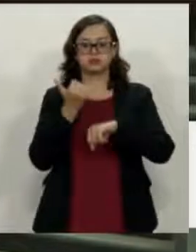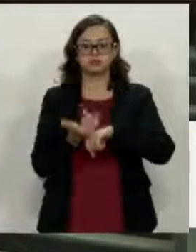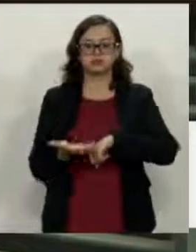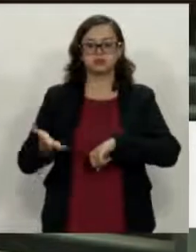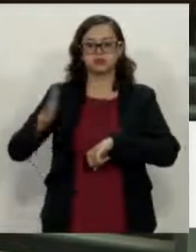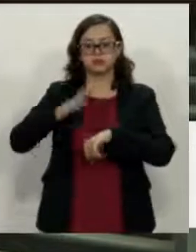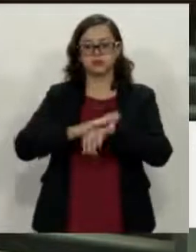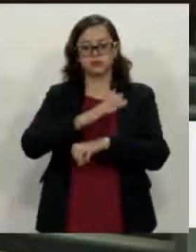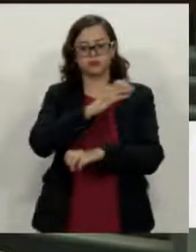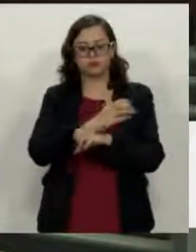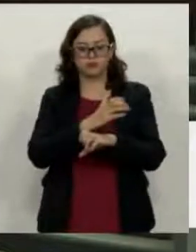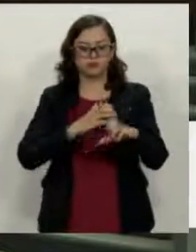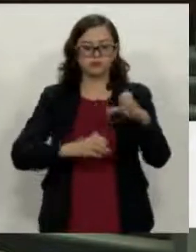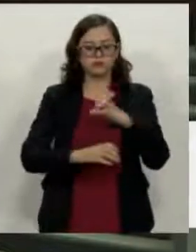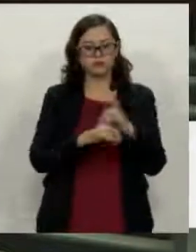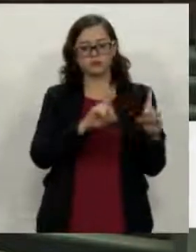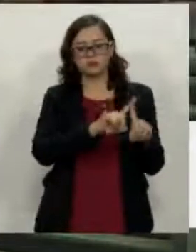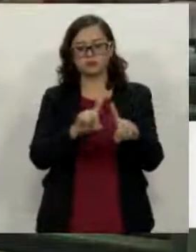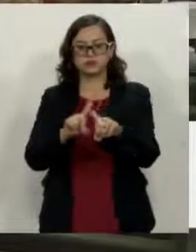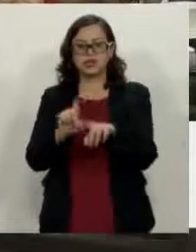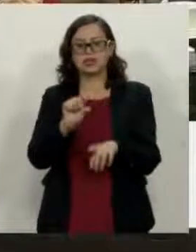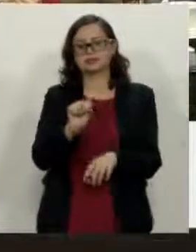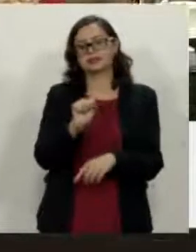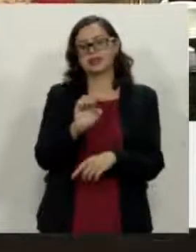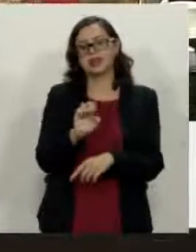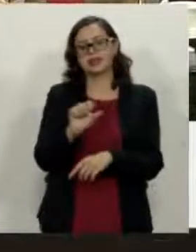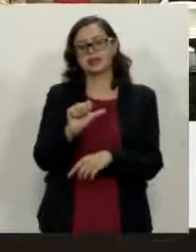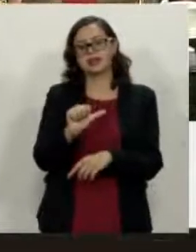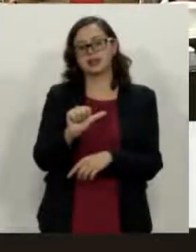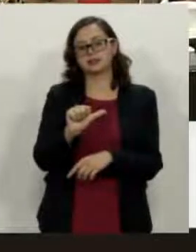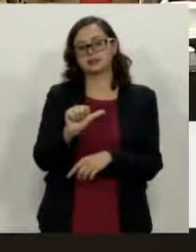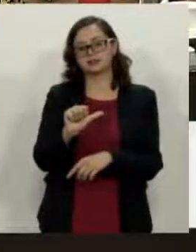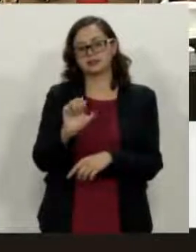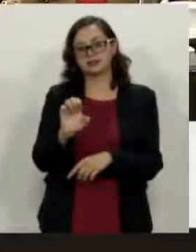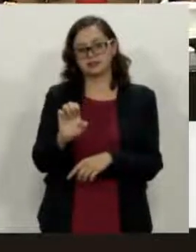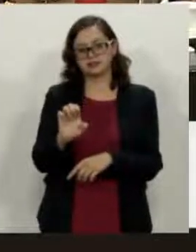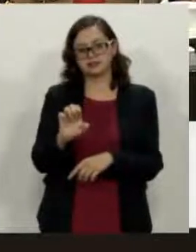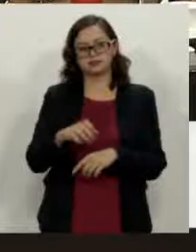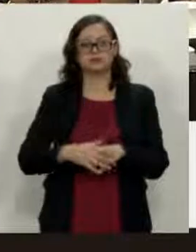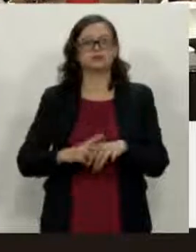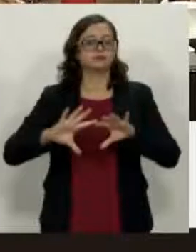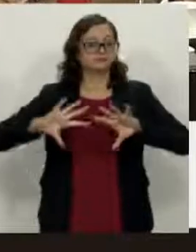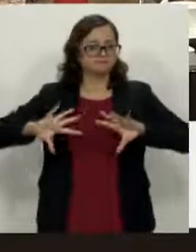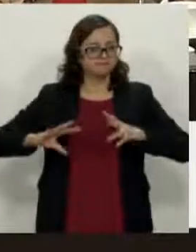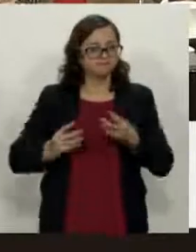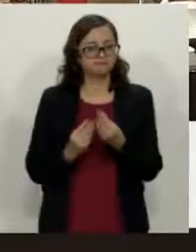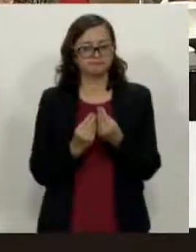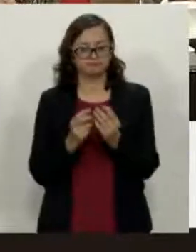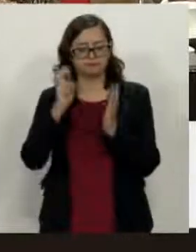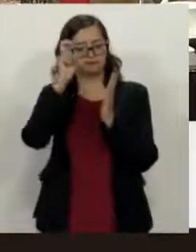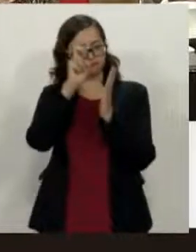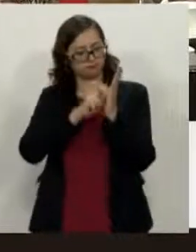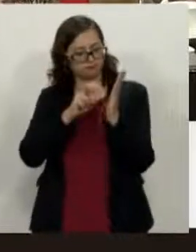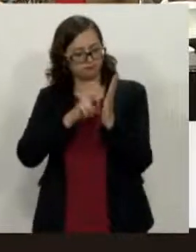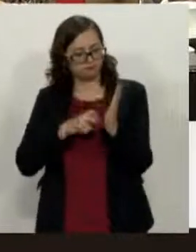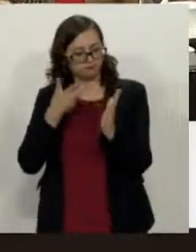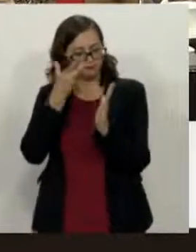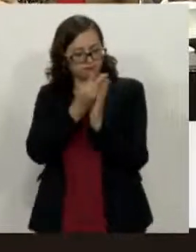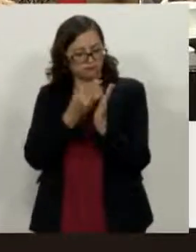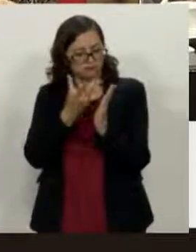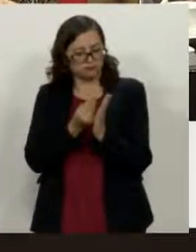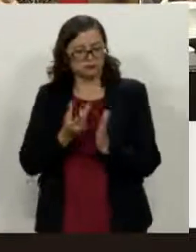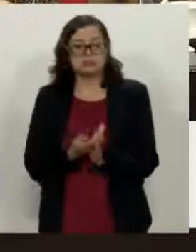de Bienes y Activos. En suma, con estas modificaciones estamos precisando las